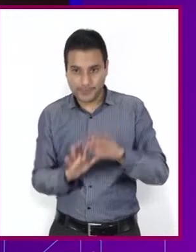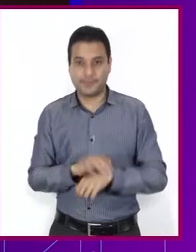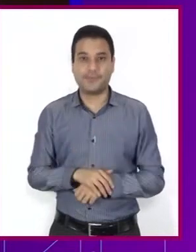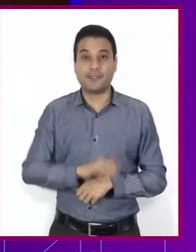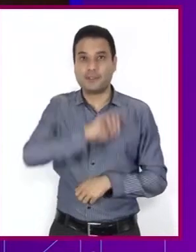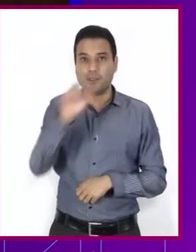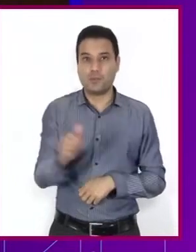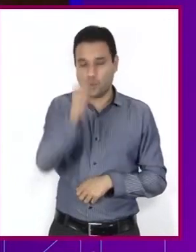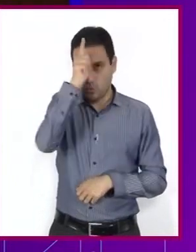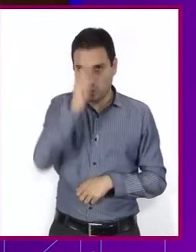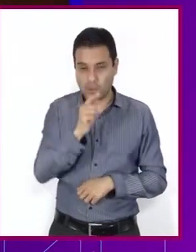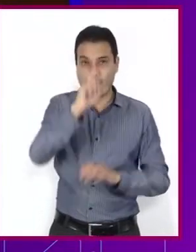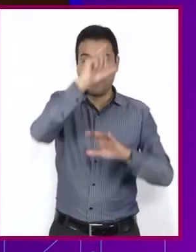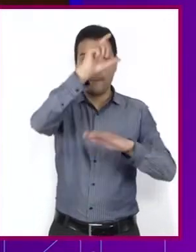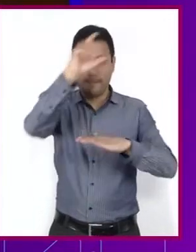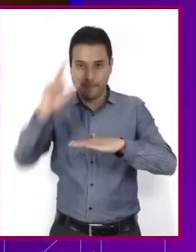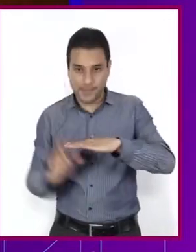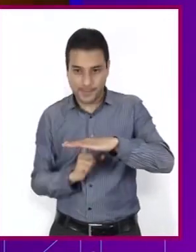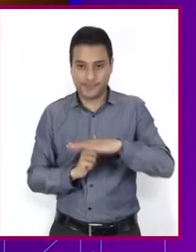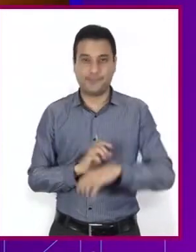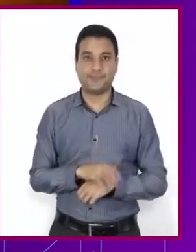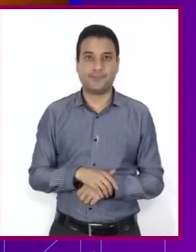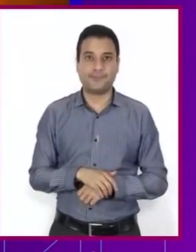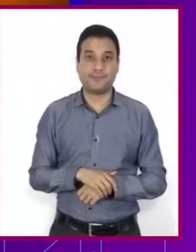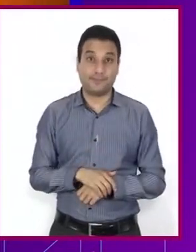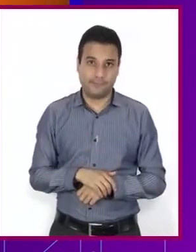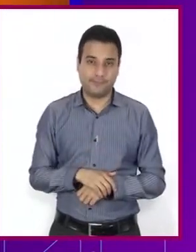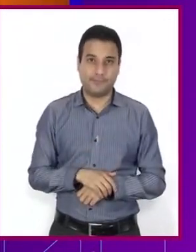uno a su tiempo.